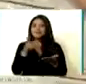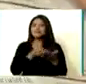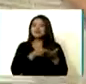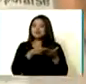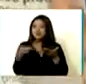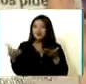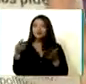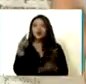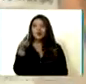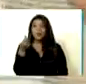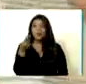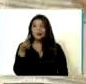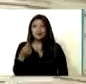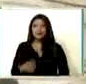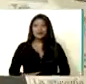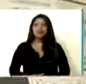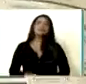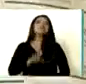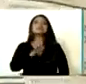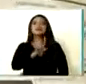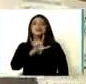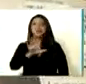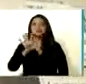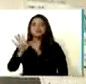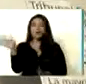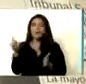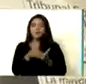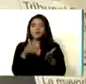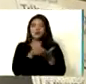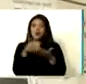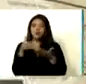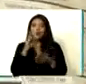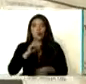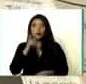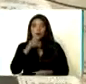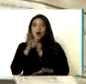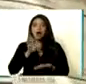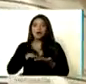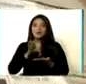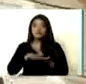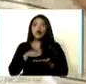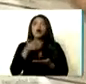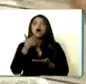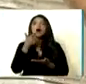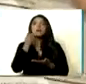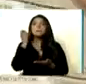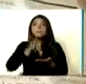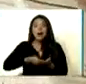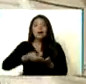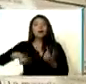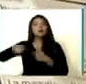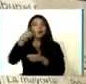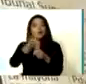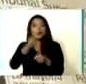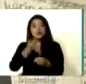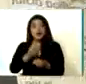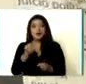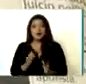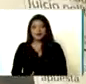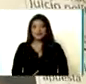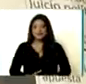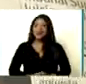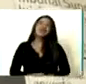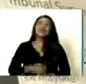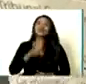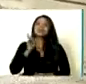155 mil millones de bolívares, 155 mil millones de bolívares anunció para el pago de sueldos y aguinaldos. La medida va a